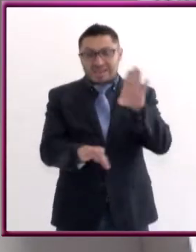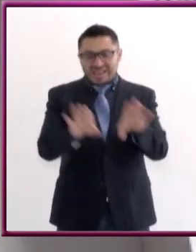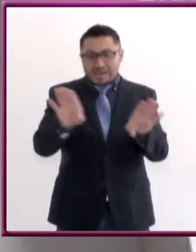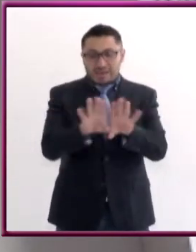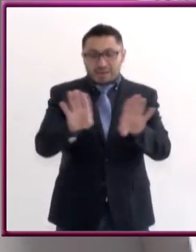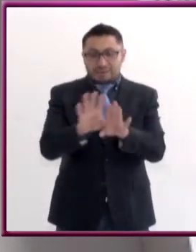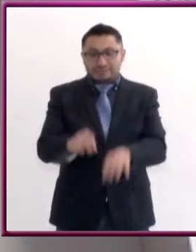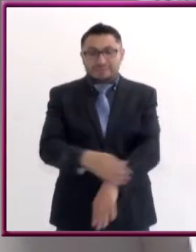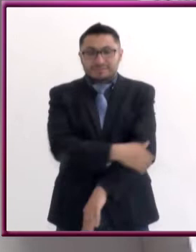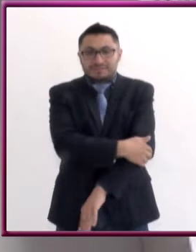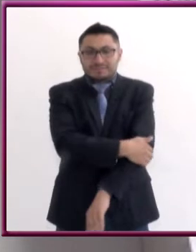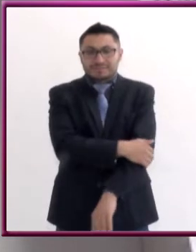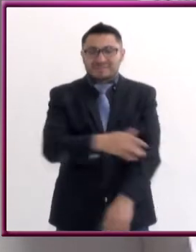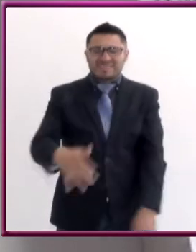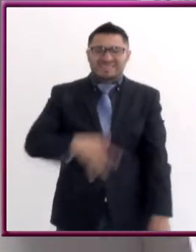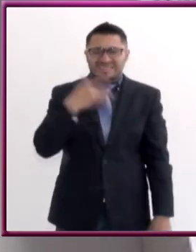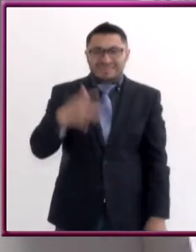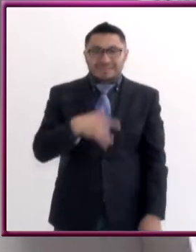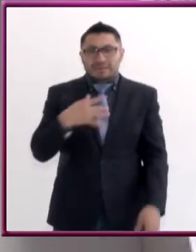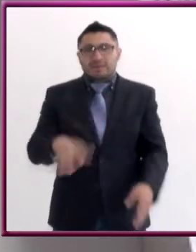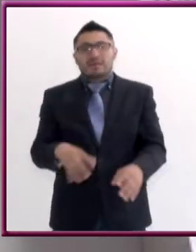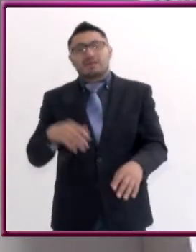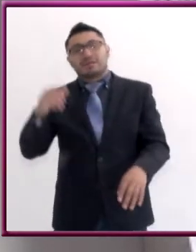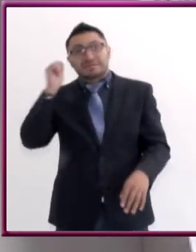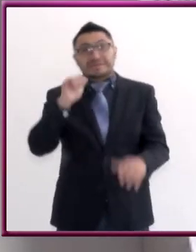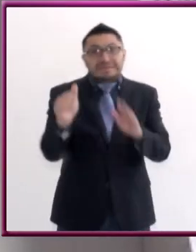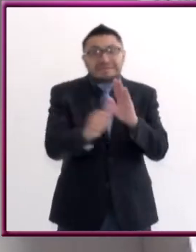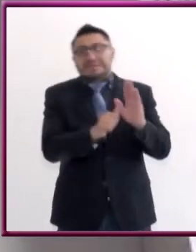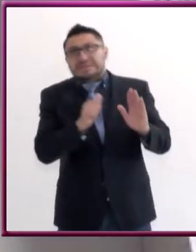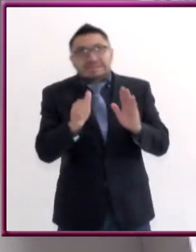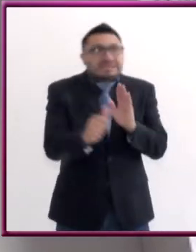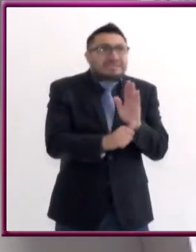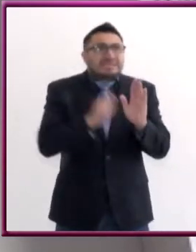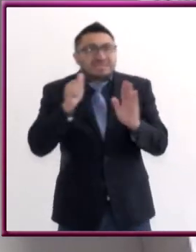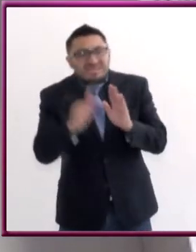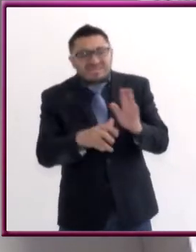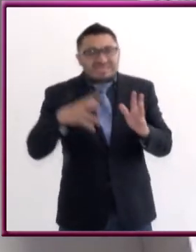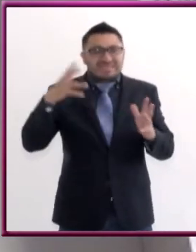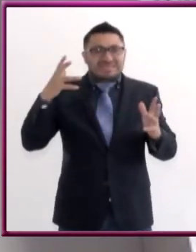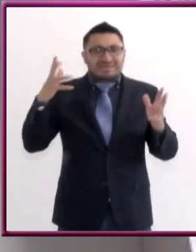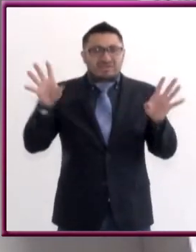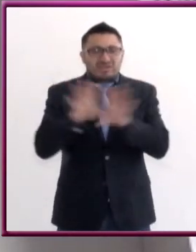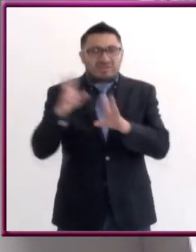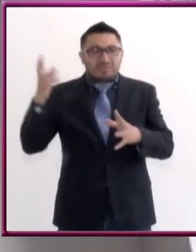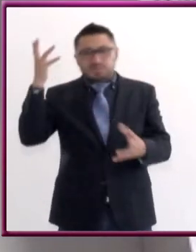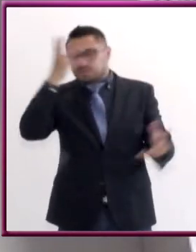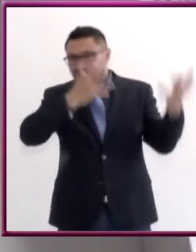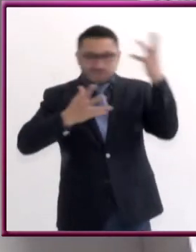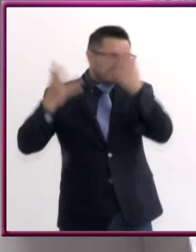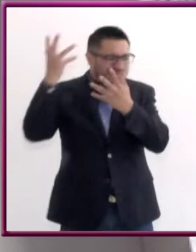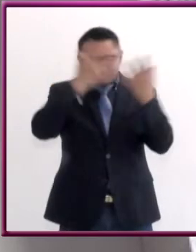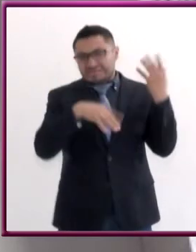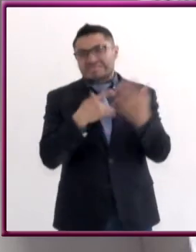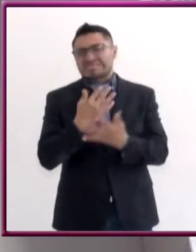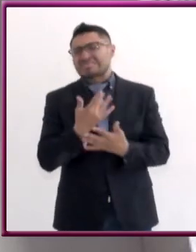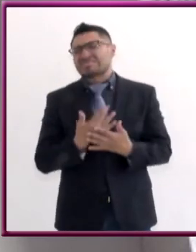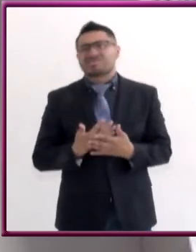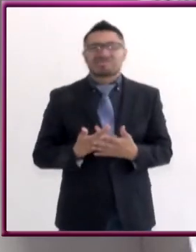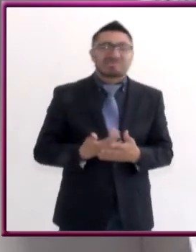muchas veces sentimientos de claustrofobia, ¿no? Mucha